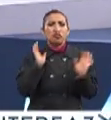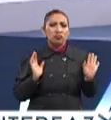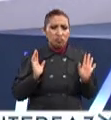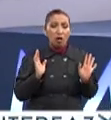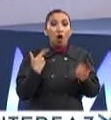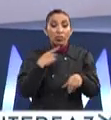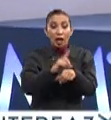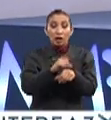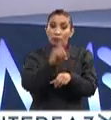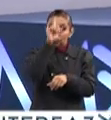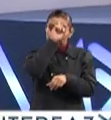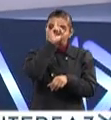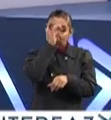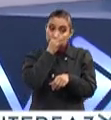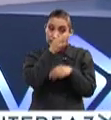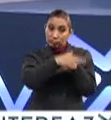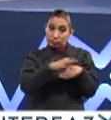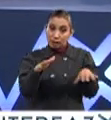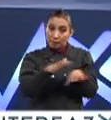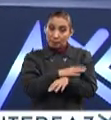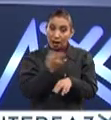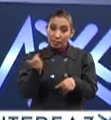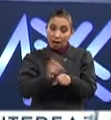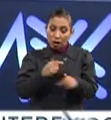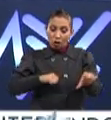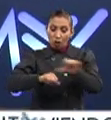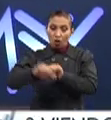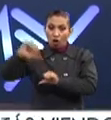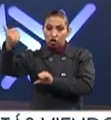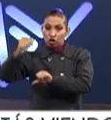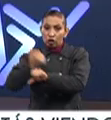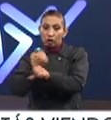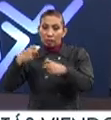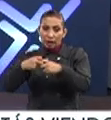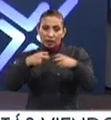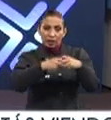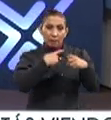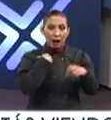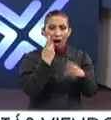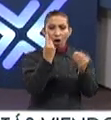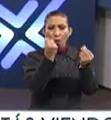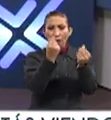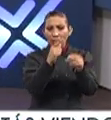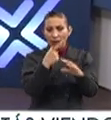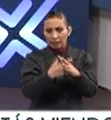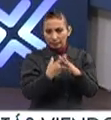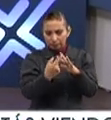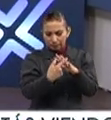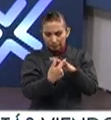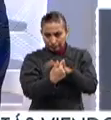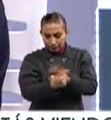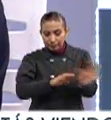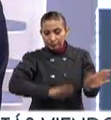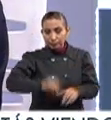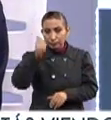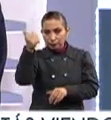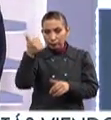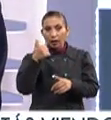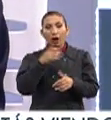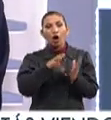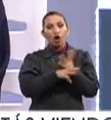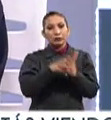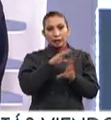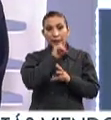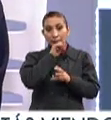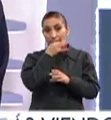de manera diaria, la recomendación es cambiarlo todos los días para que no se genere humedad en los pies. Otra medida muy